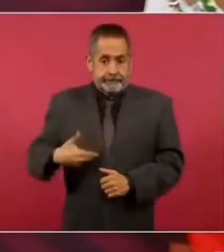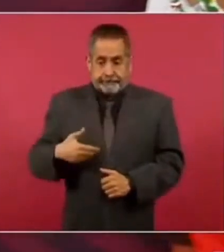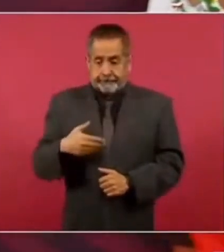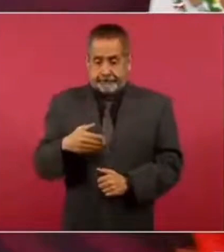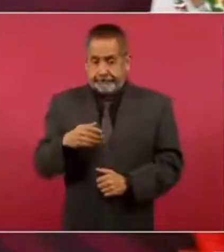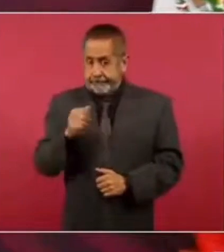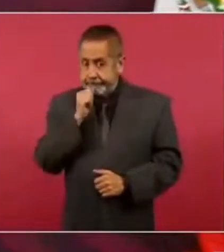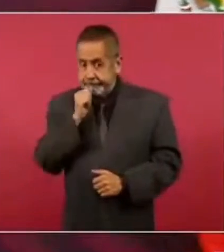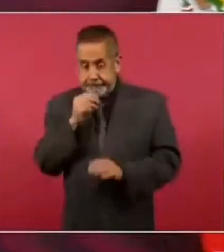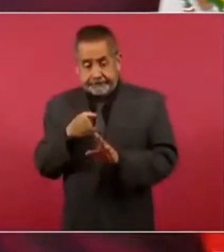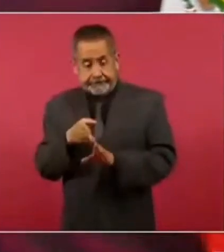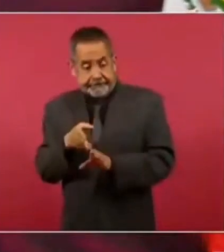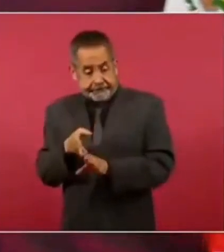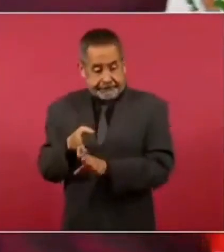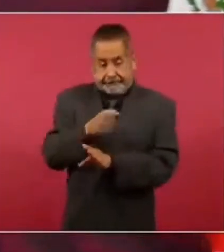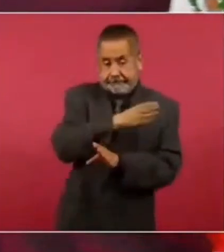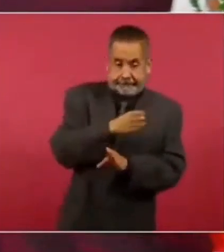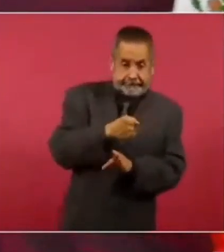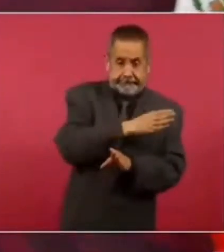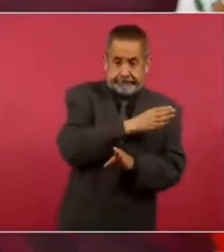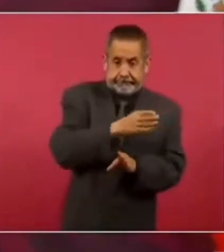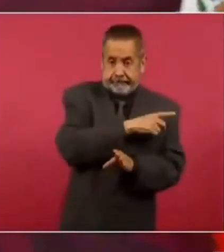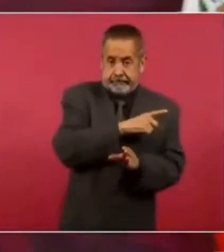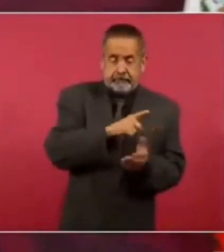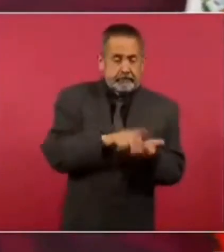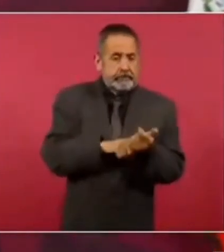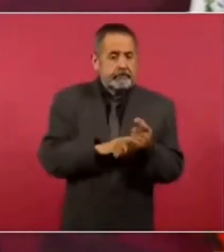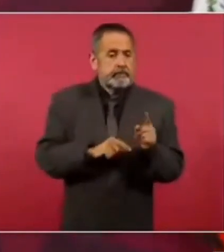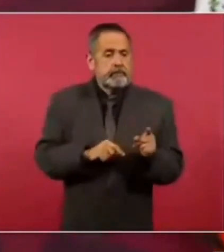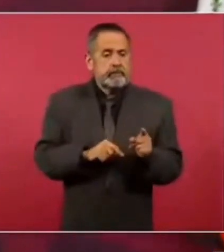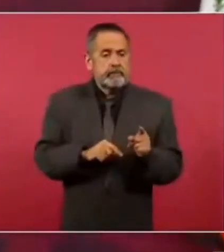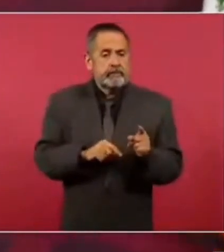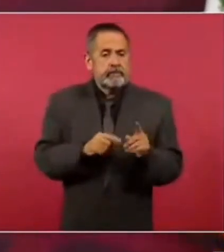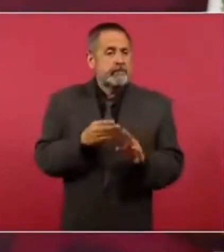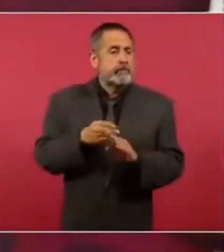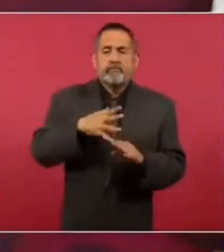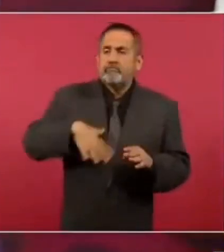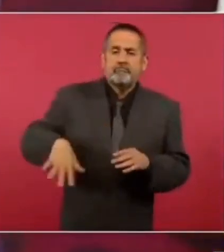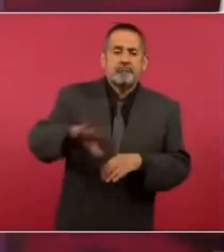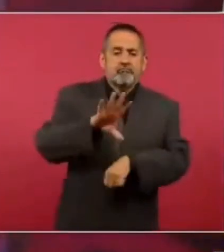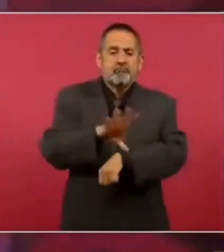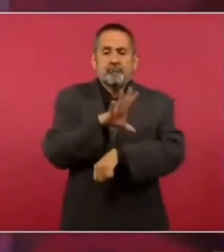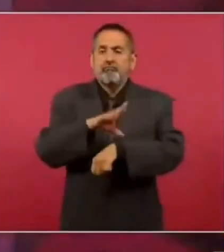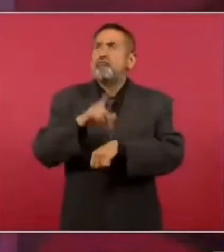toda la energía eléctrica que se producía en México